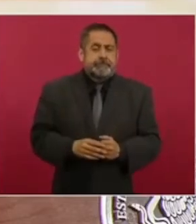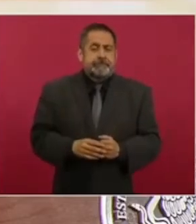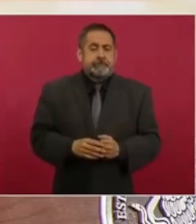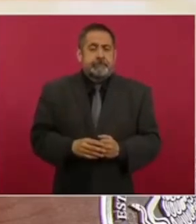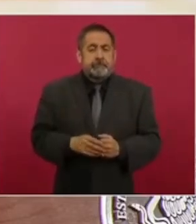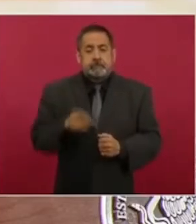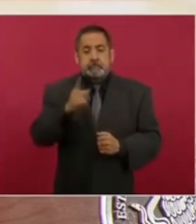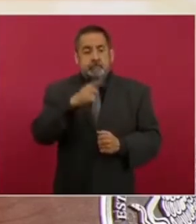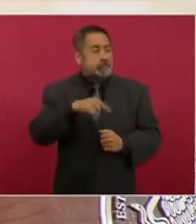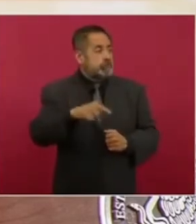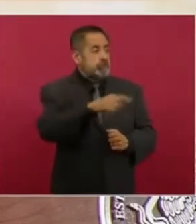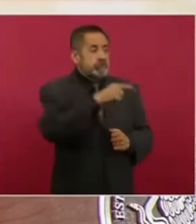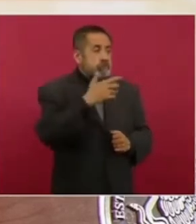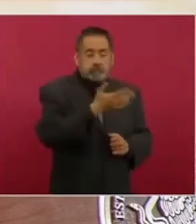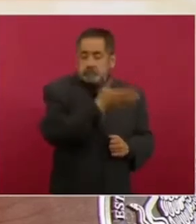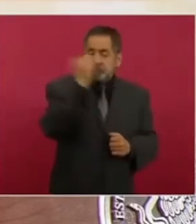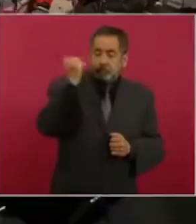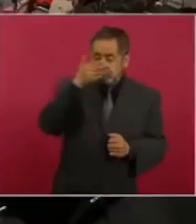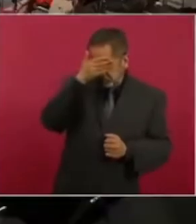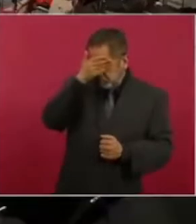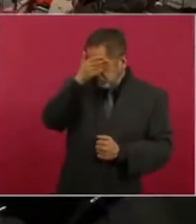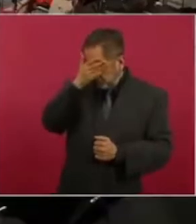muchos no lo saben.